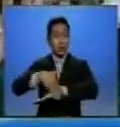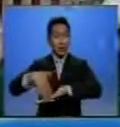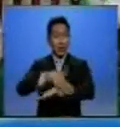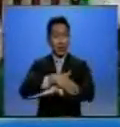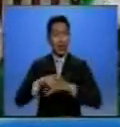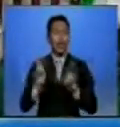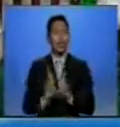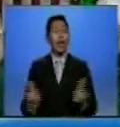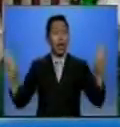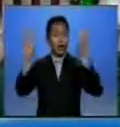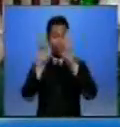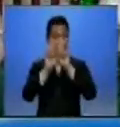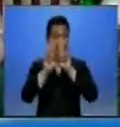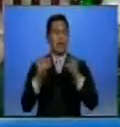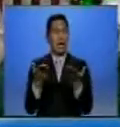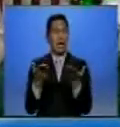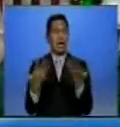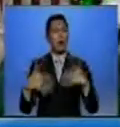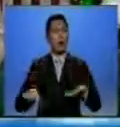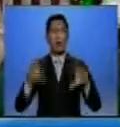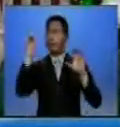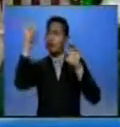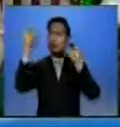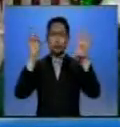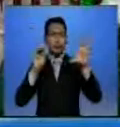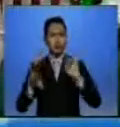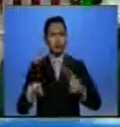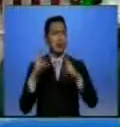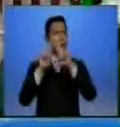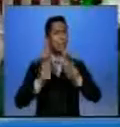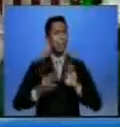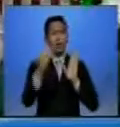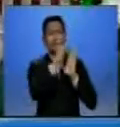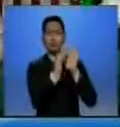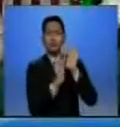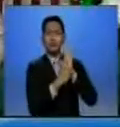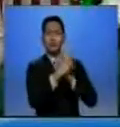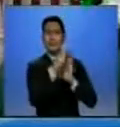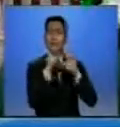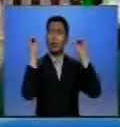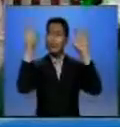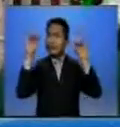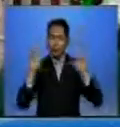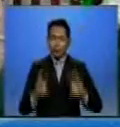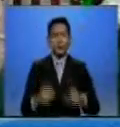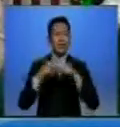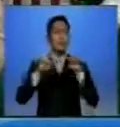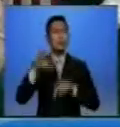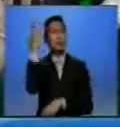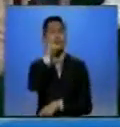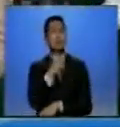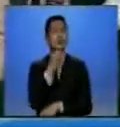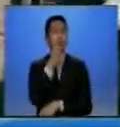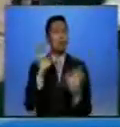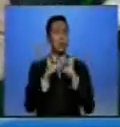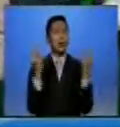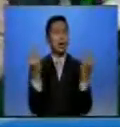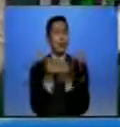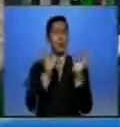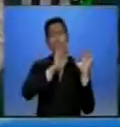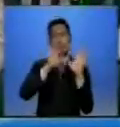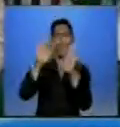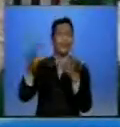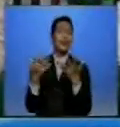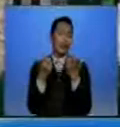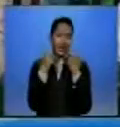Unidas, donde se ha ornamentado esta avenida con las luces de la Navidad y resulta ahora ser un atractivo para las familias, Fernando. Un tremendo atractivo